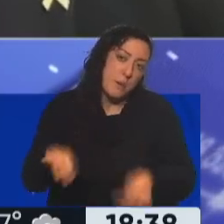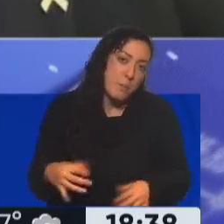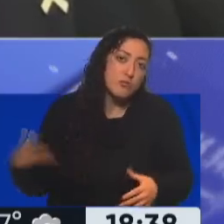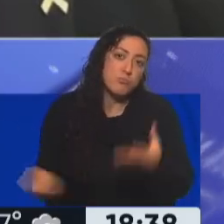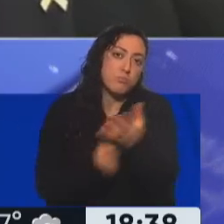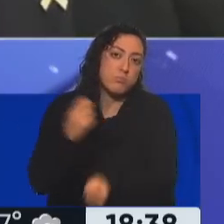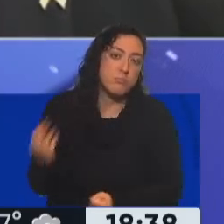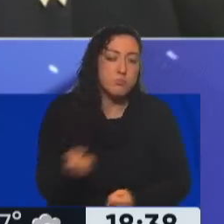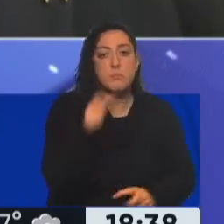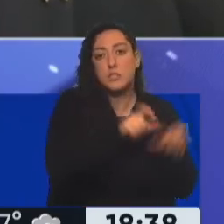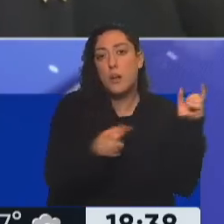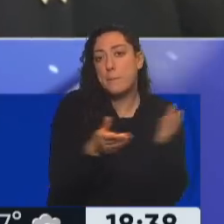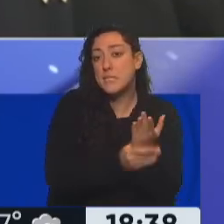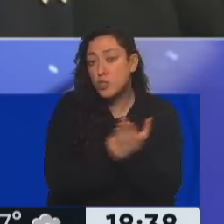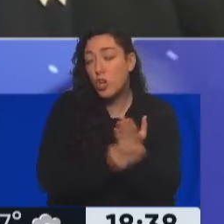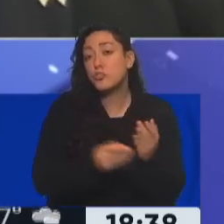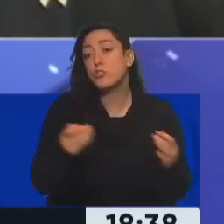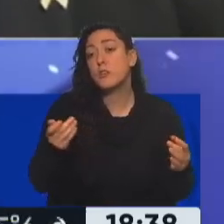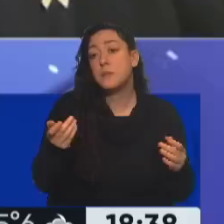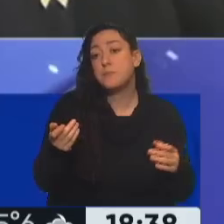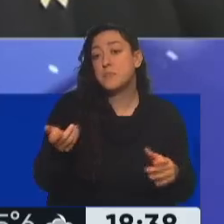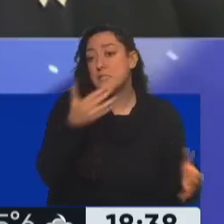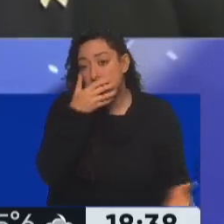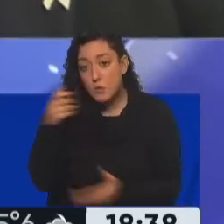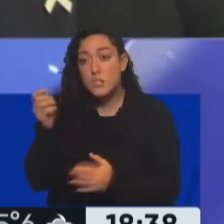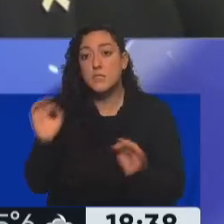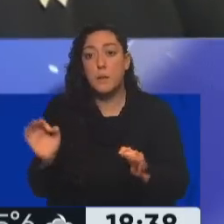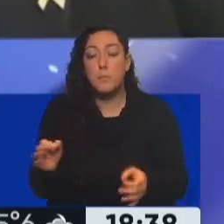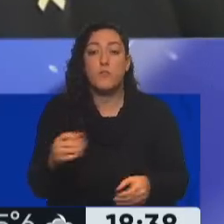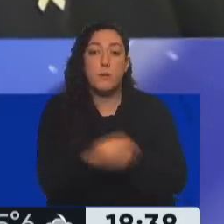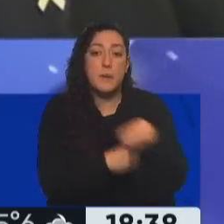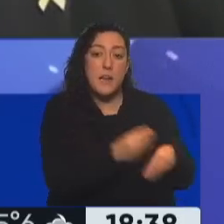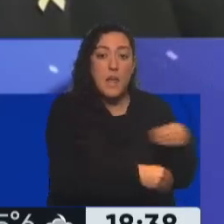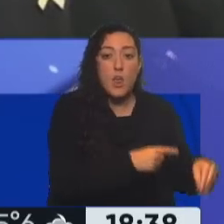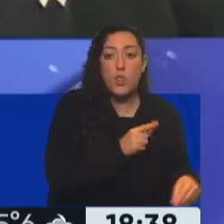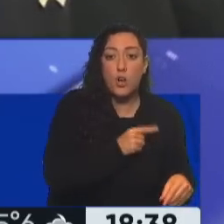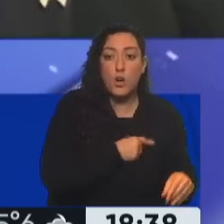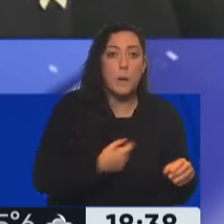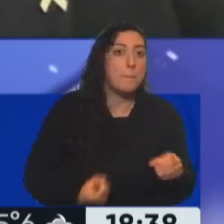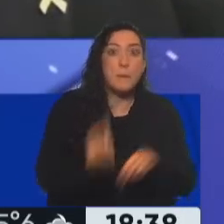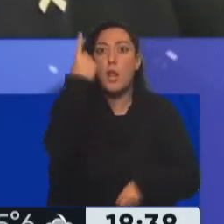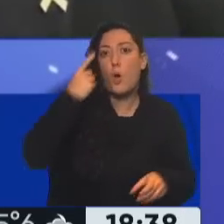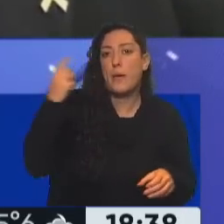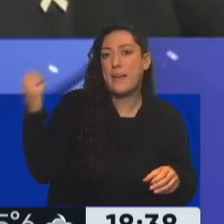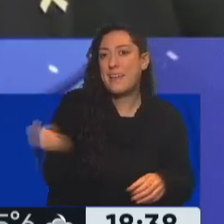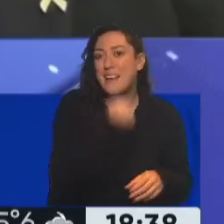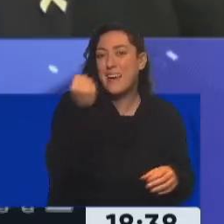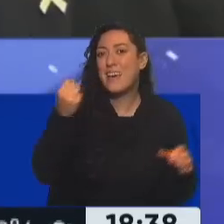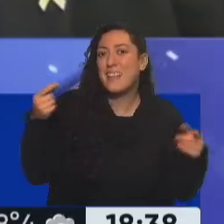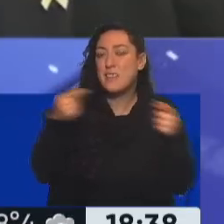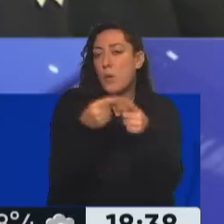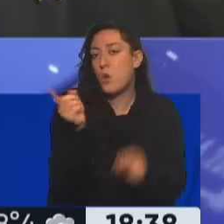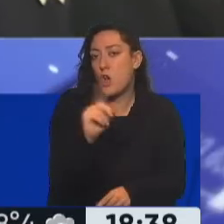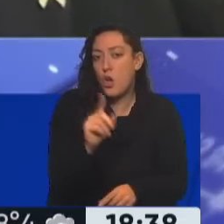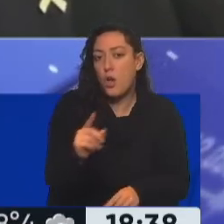de ministros del gobierno: los secuestrados, entendemos el dolor de las familias, pero no es el objetivo número uno, no podemos ignorar la amenaza